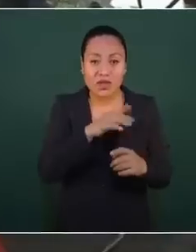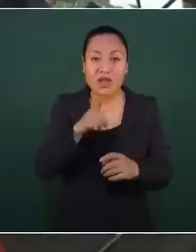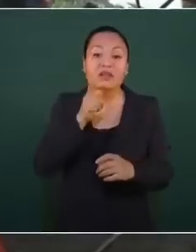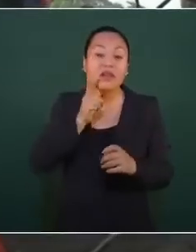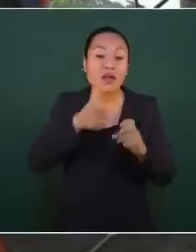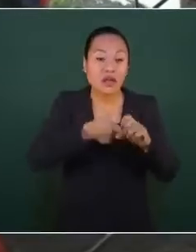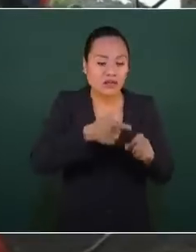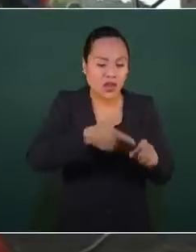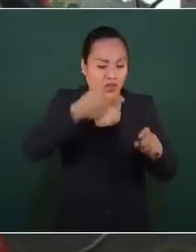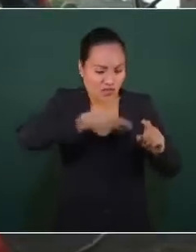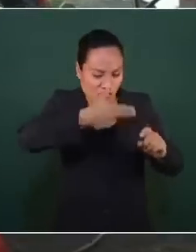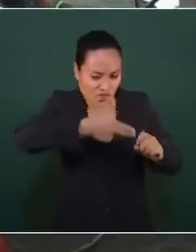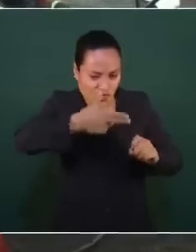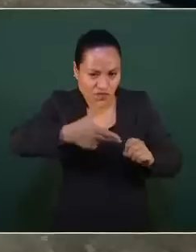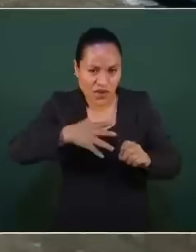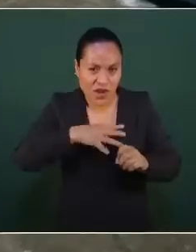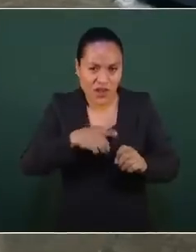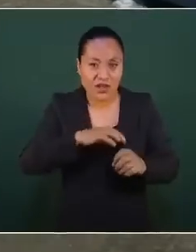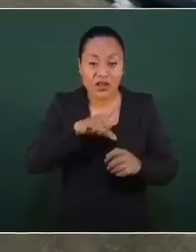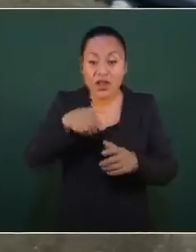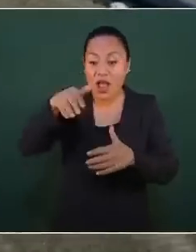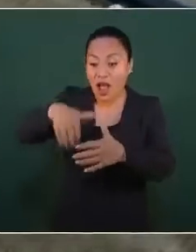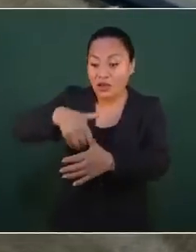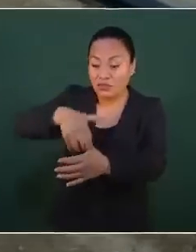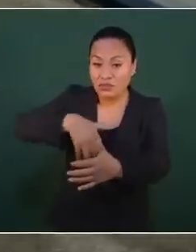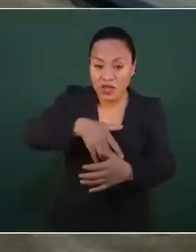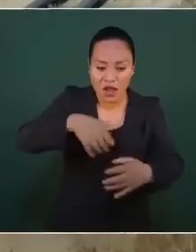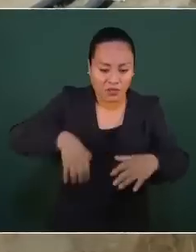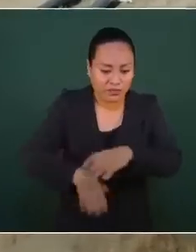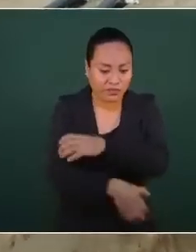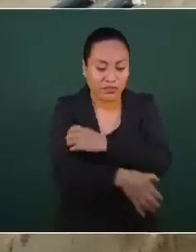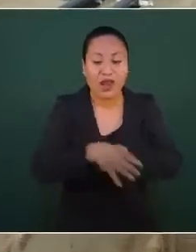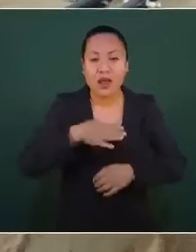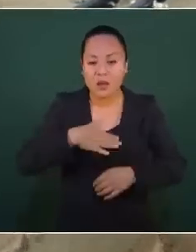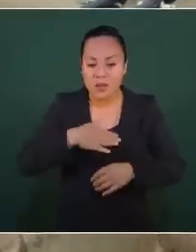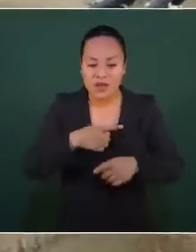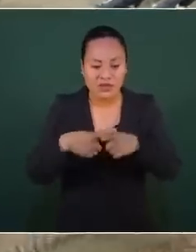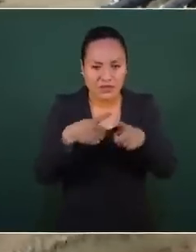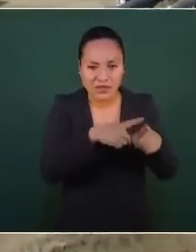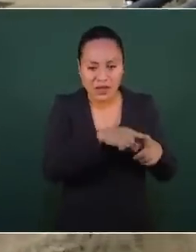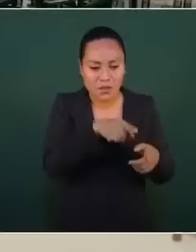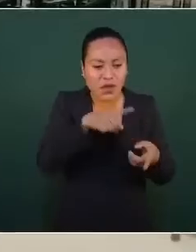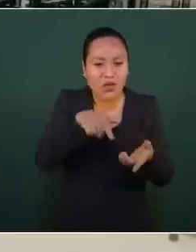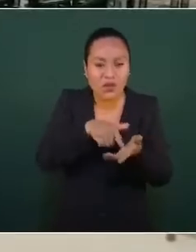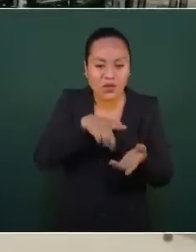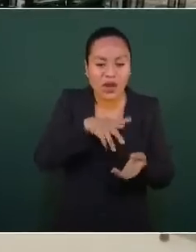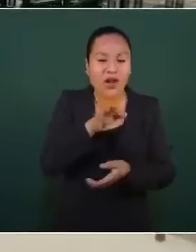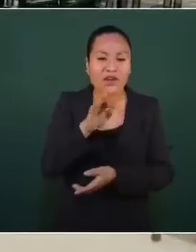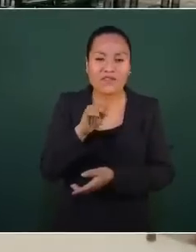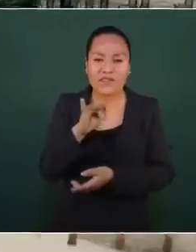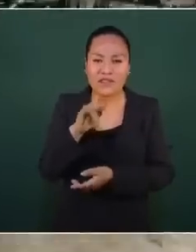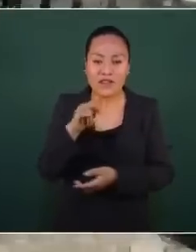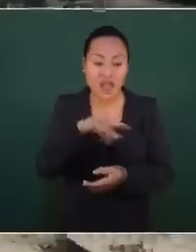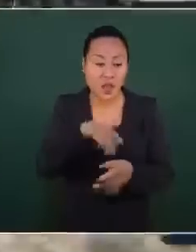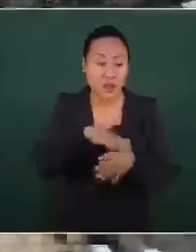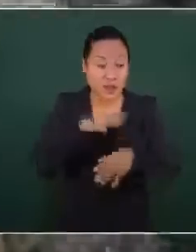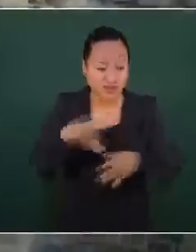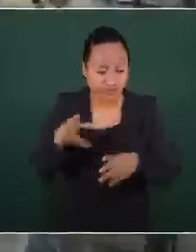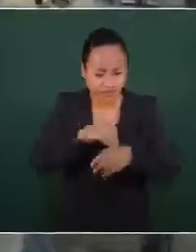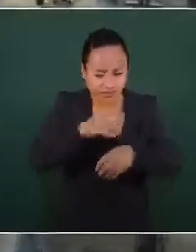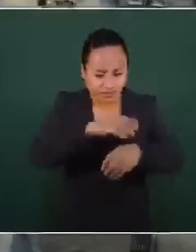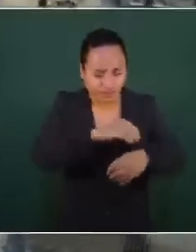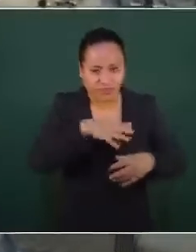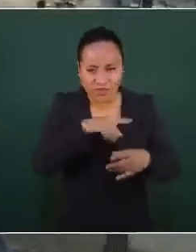trabajos de soldadura en tubería lastrada y en el acueducto continúa la tirada de tubería hacia la refinería. Mientras, en los racks de integración continúa